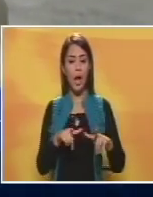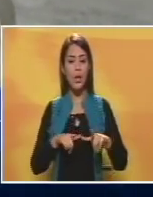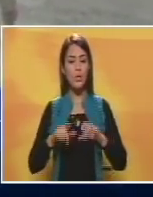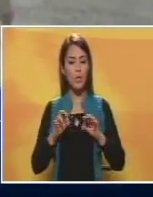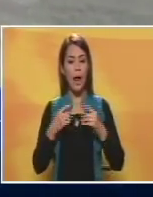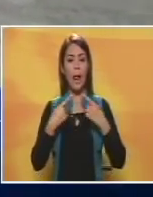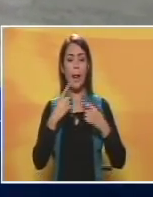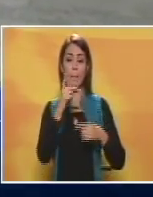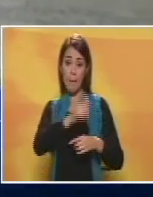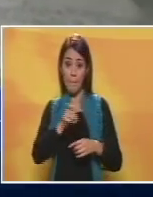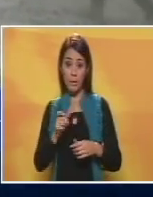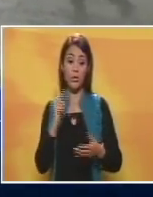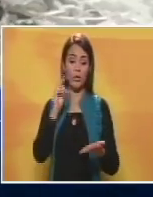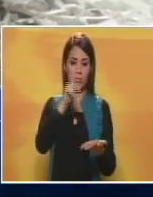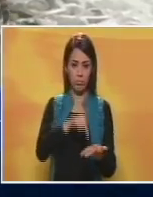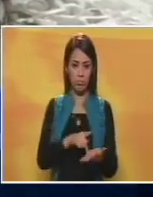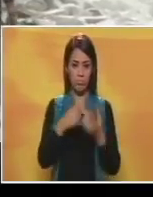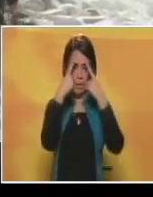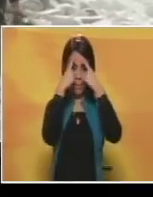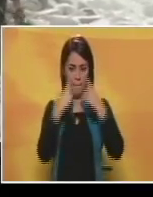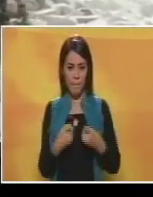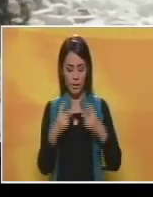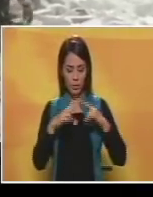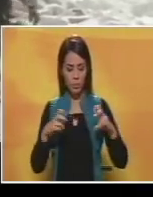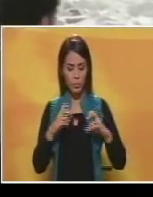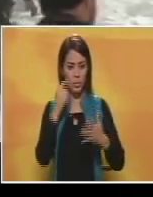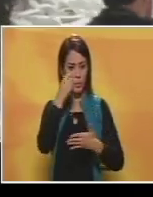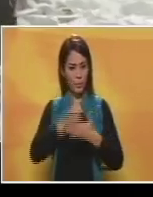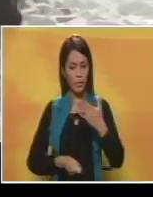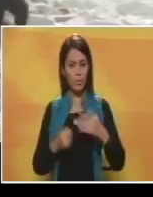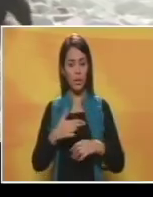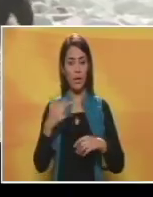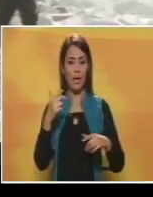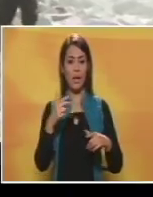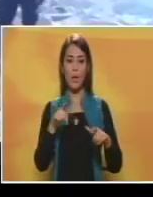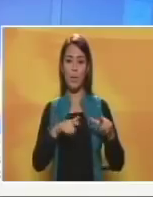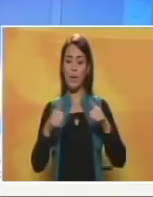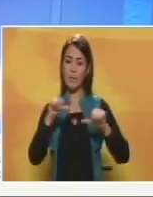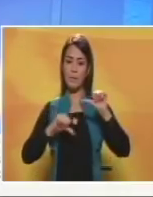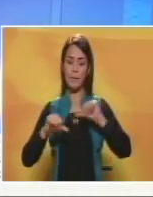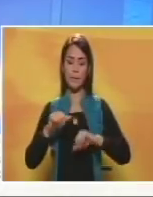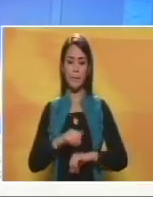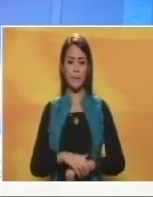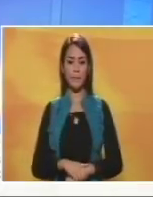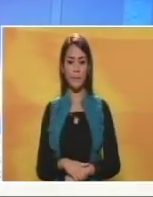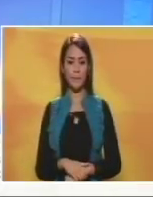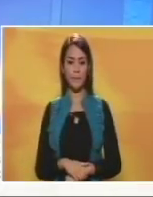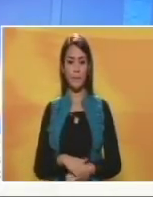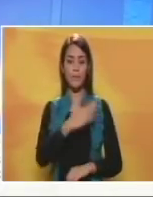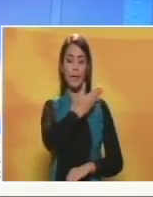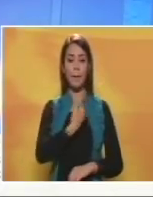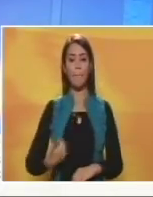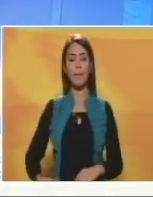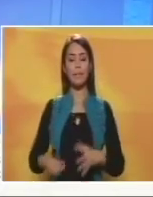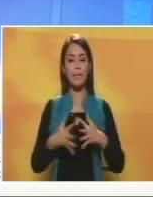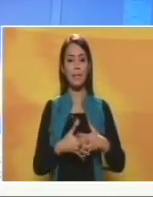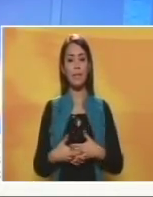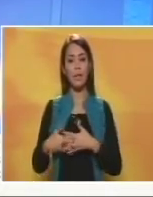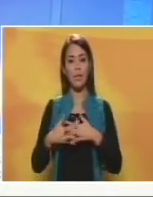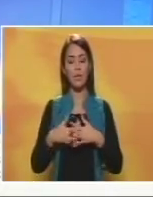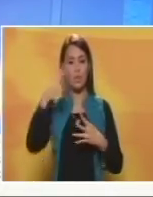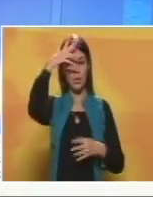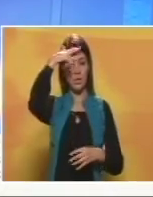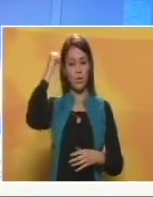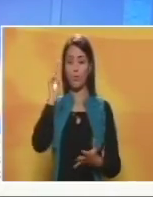de expertos de la Organización para la Prohibición de las Armas Químicas. El presidente de Estados Unidos, Donald Trump,